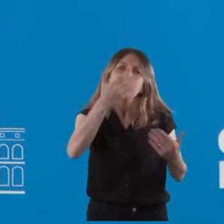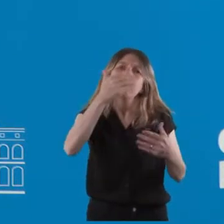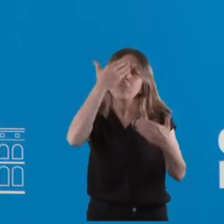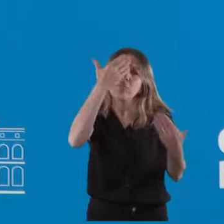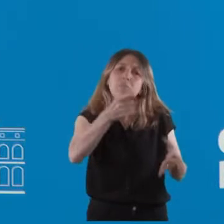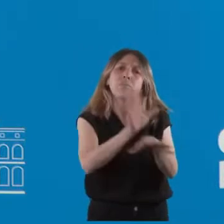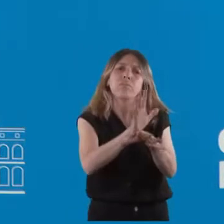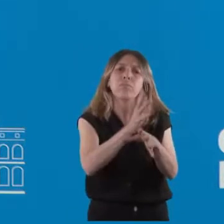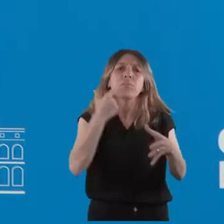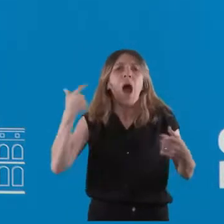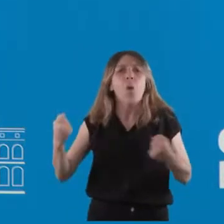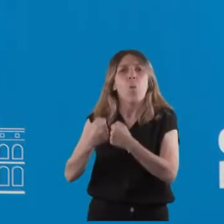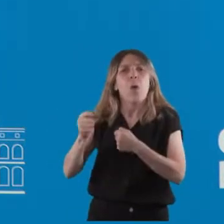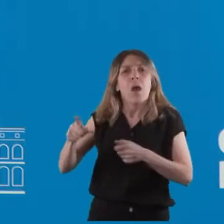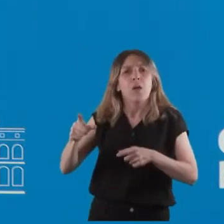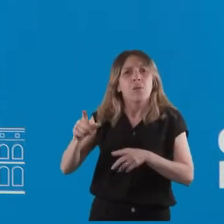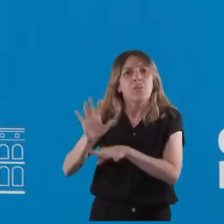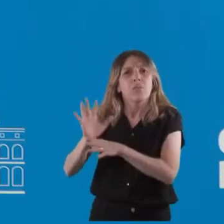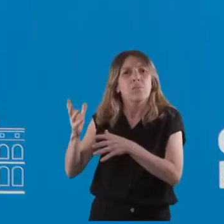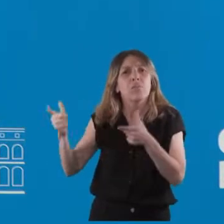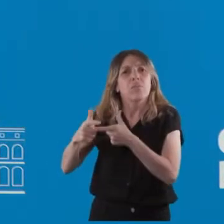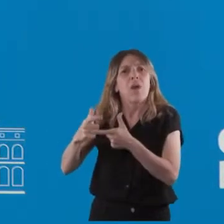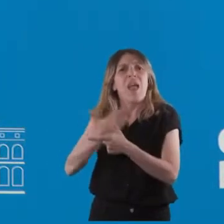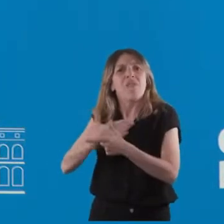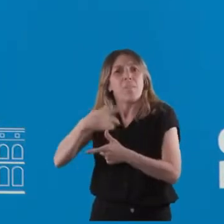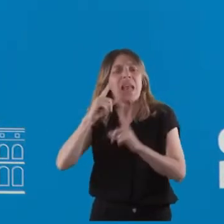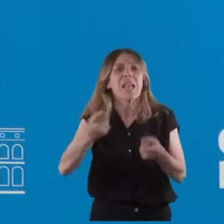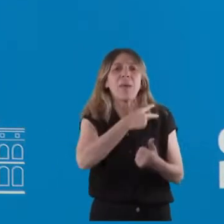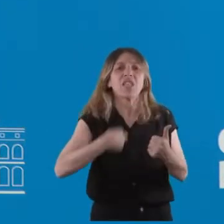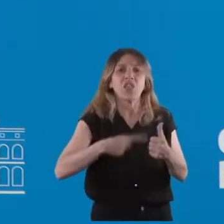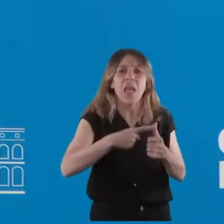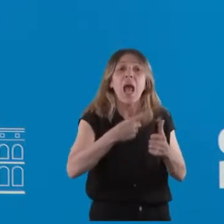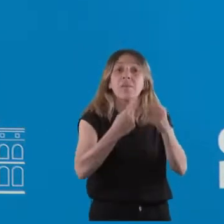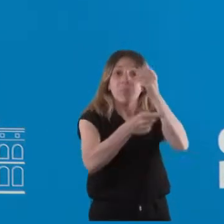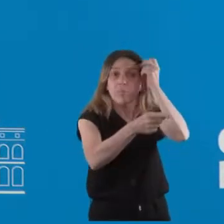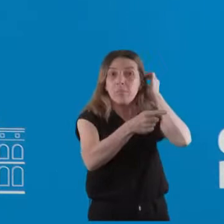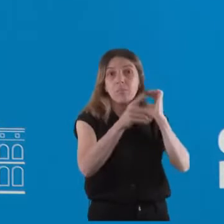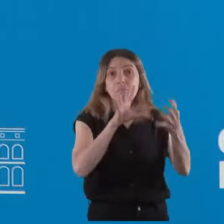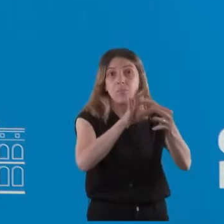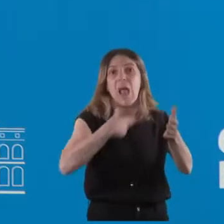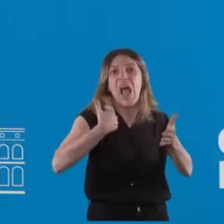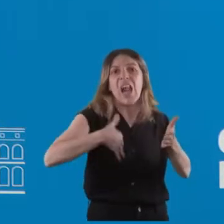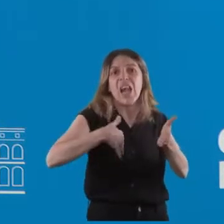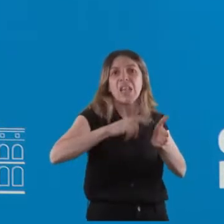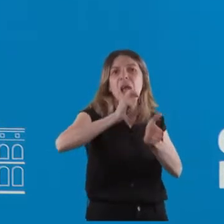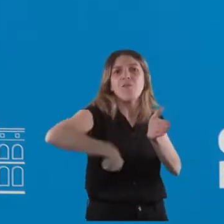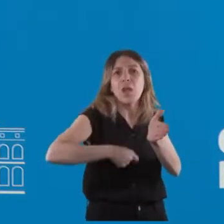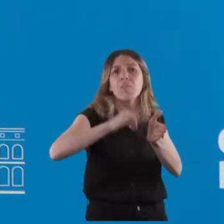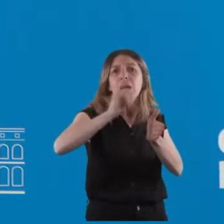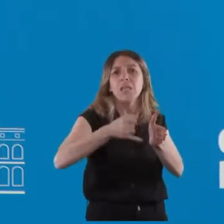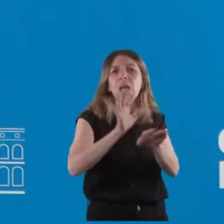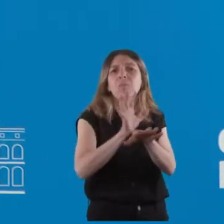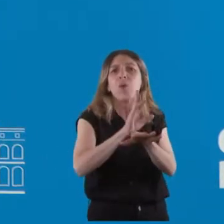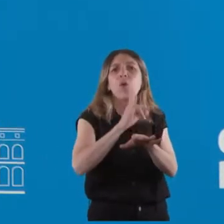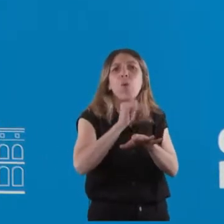fondo monetario internacional y en el caso de china argentina firmó el ingreso a la ruta de la seda que como